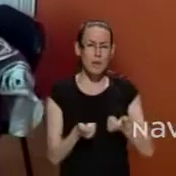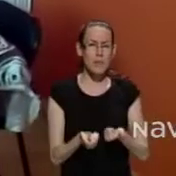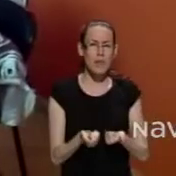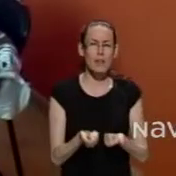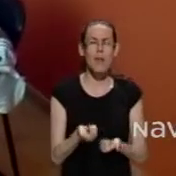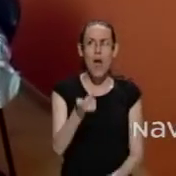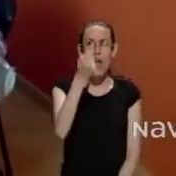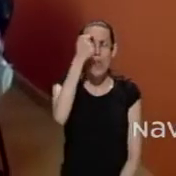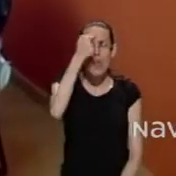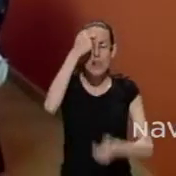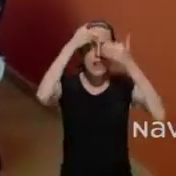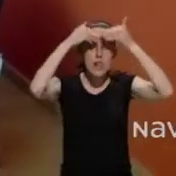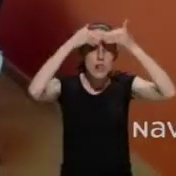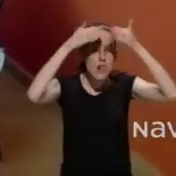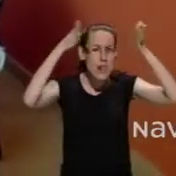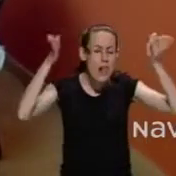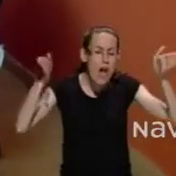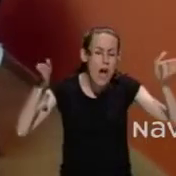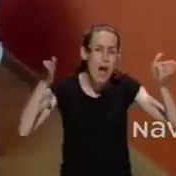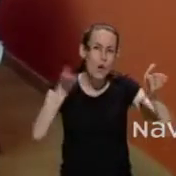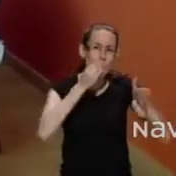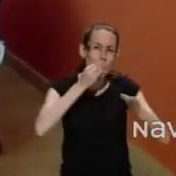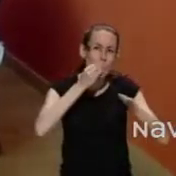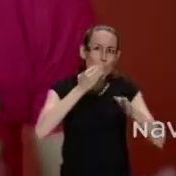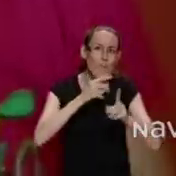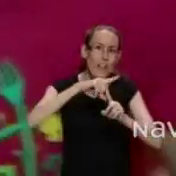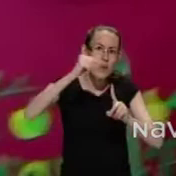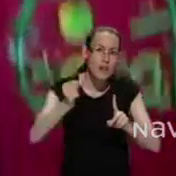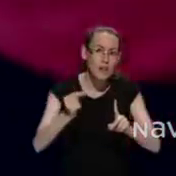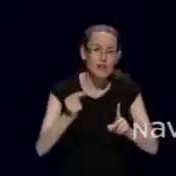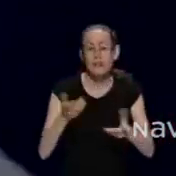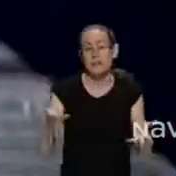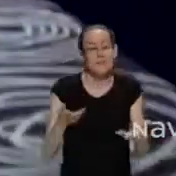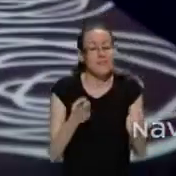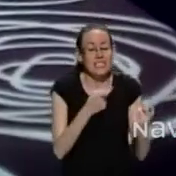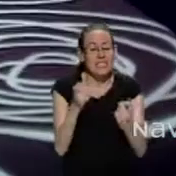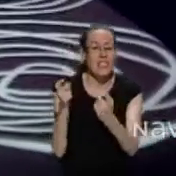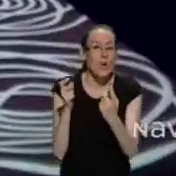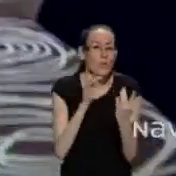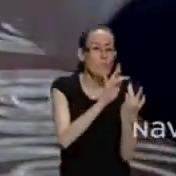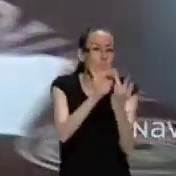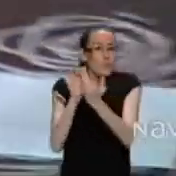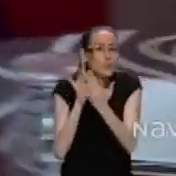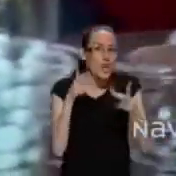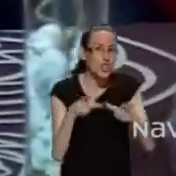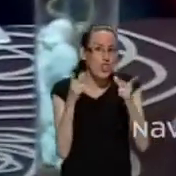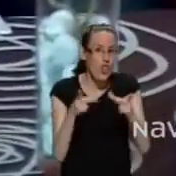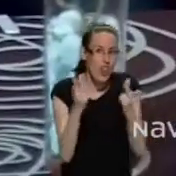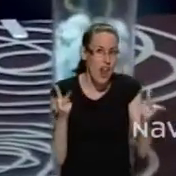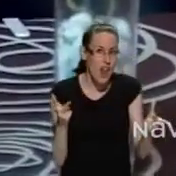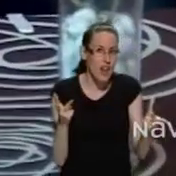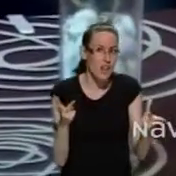te sientes mucho mejor. Entonces, claro, todos queremos hacer vida social y necesitamos espacios donde poder acudir y encontrar una